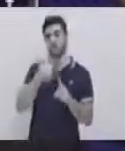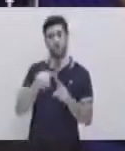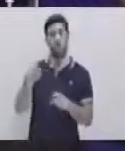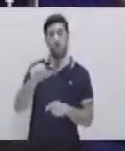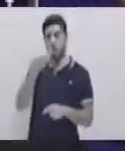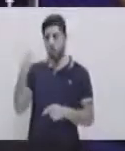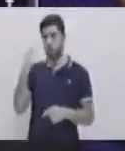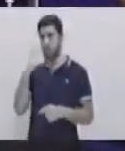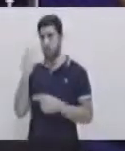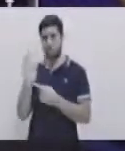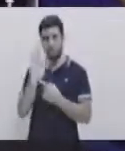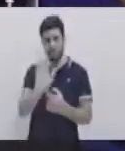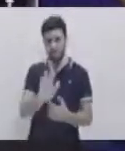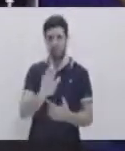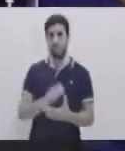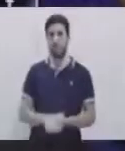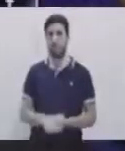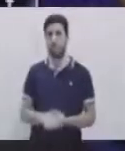expresión.